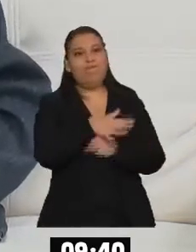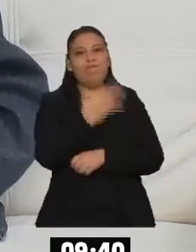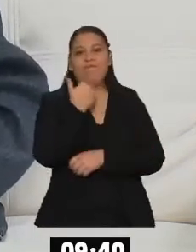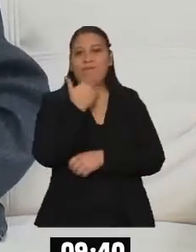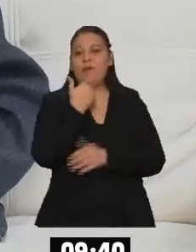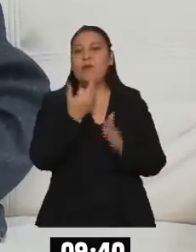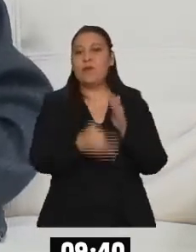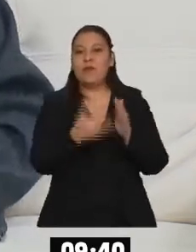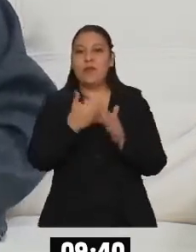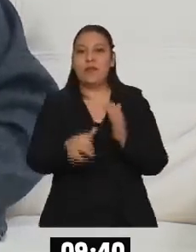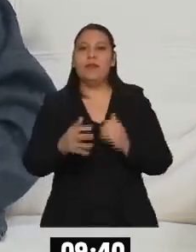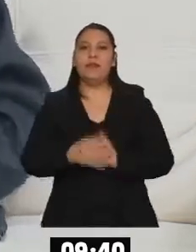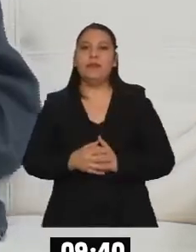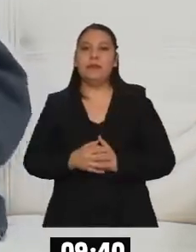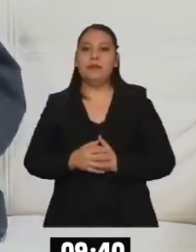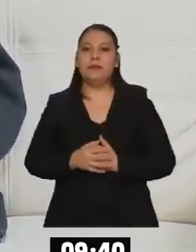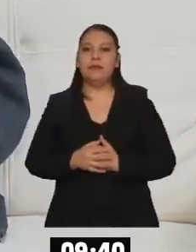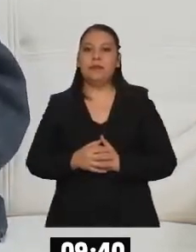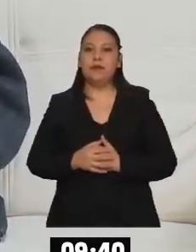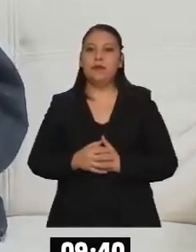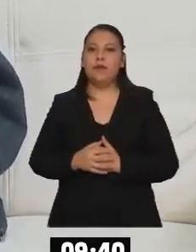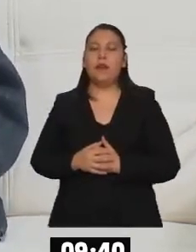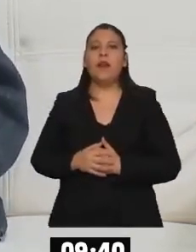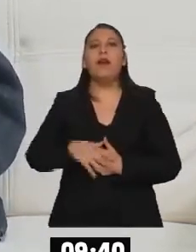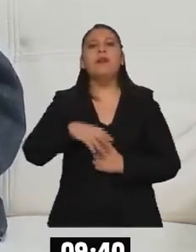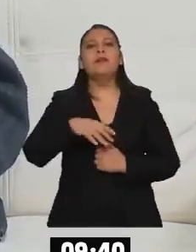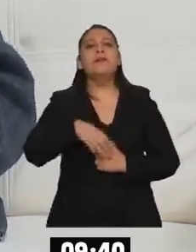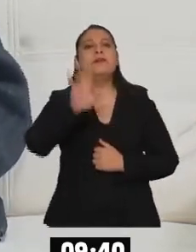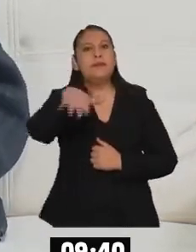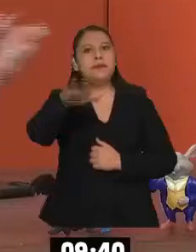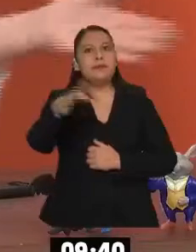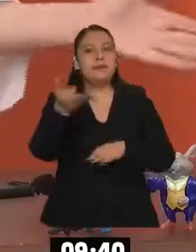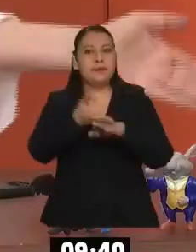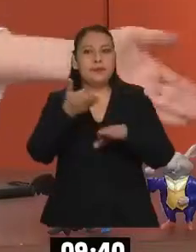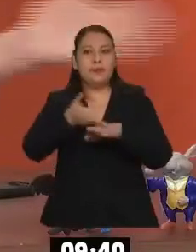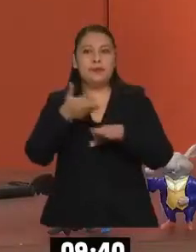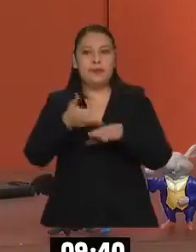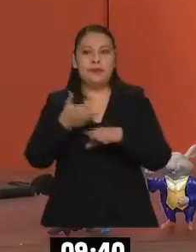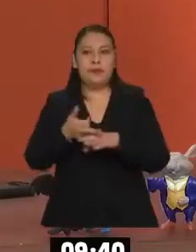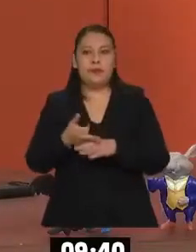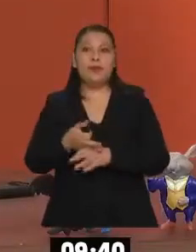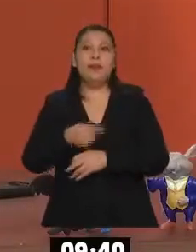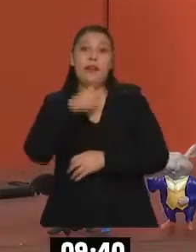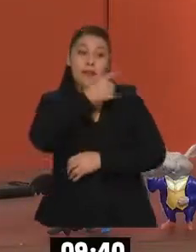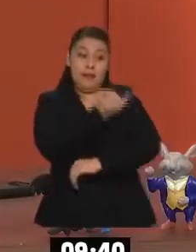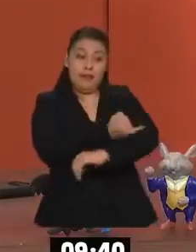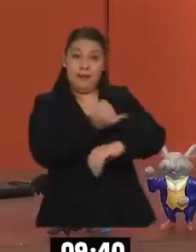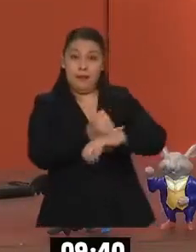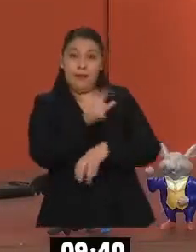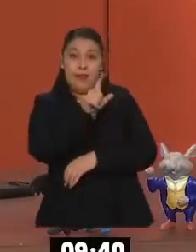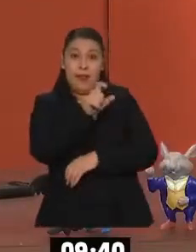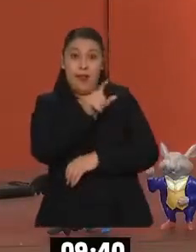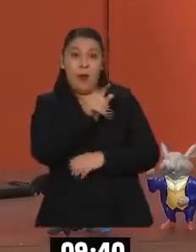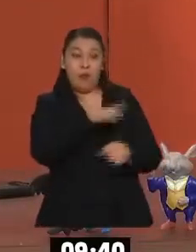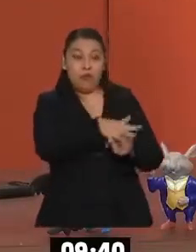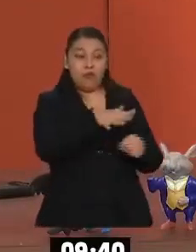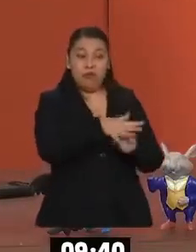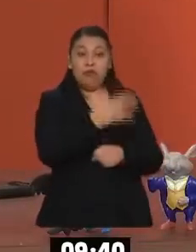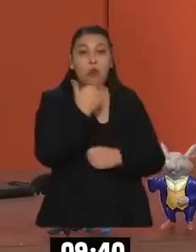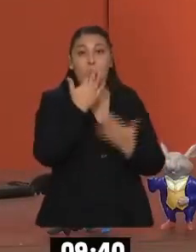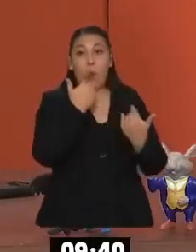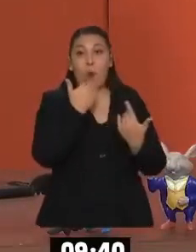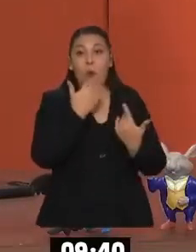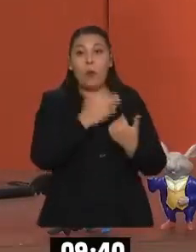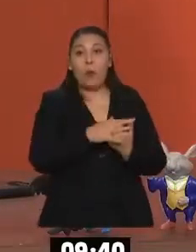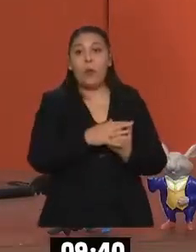quería decirle al público rapidito no creo que haya alguien que le cierra la llave a los de ésta no no qué problema es que el agua llega por